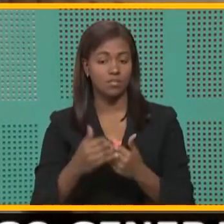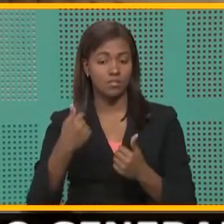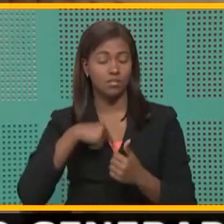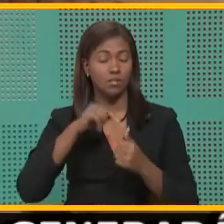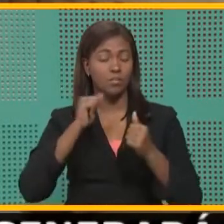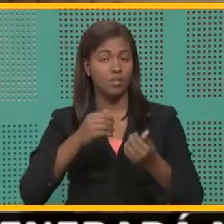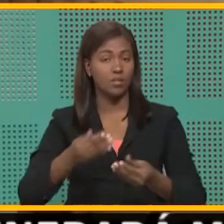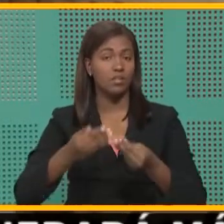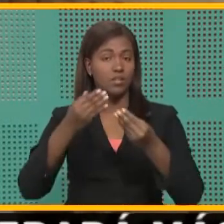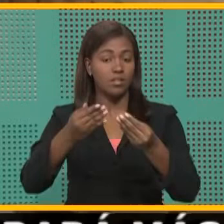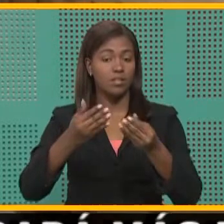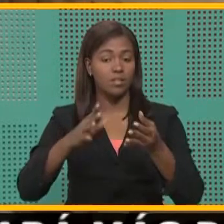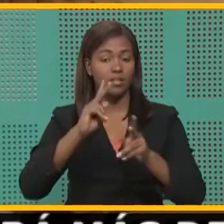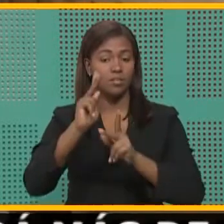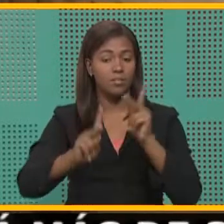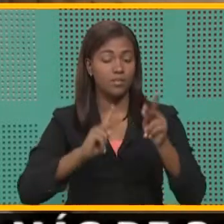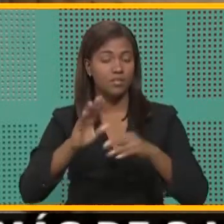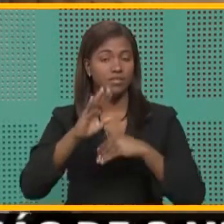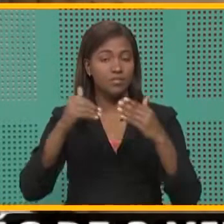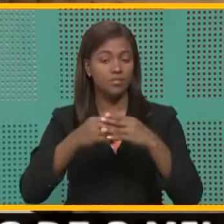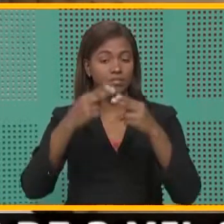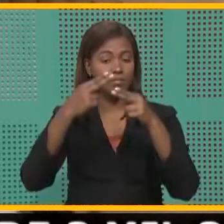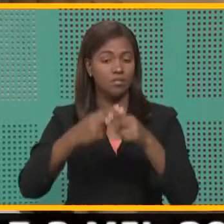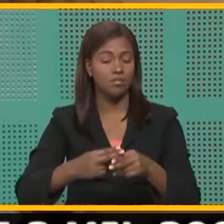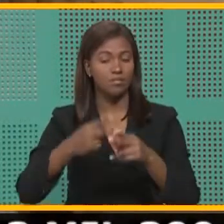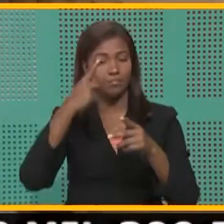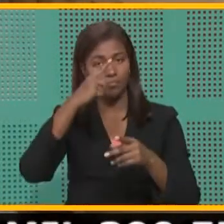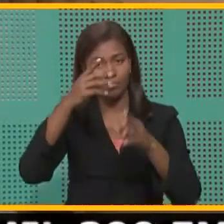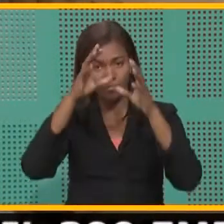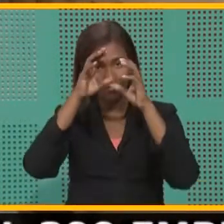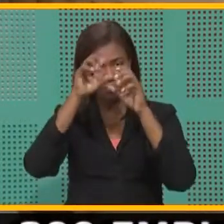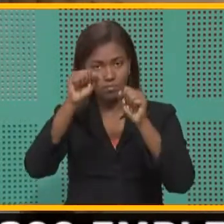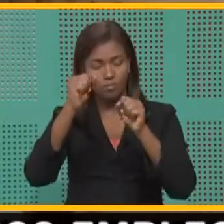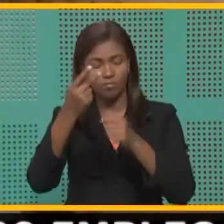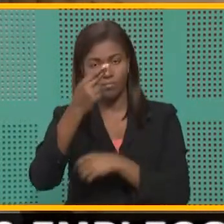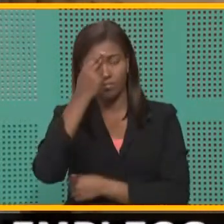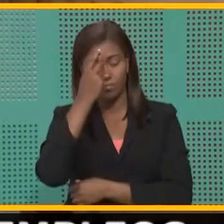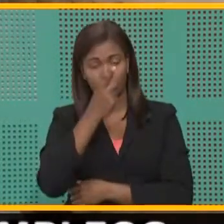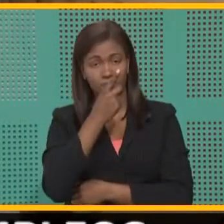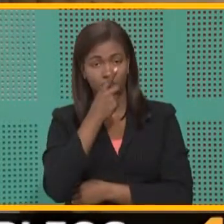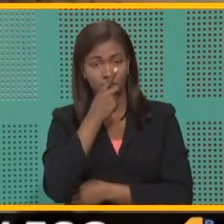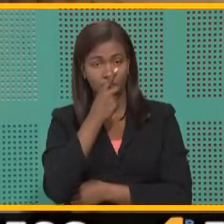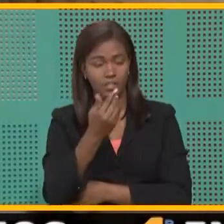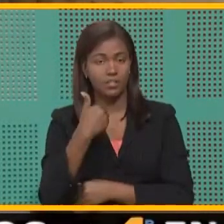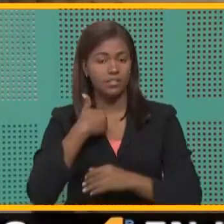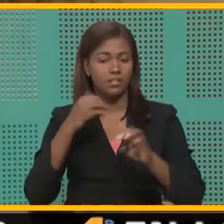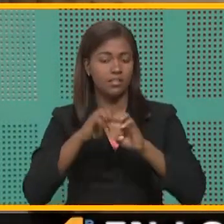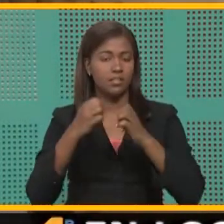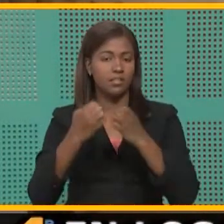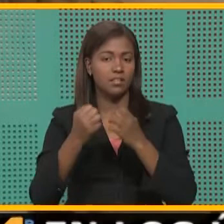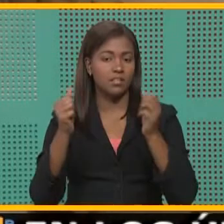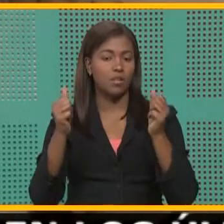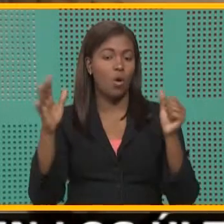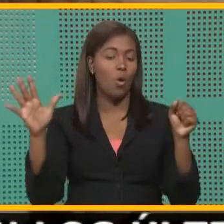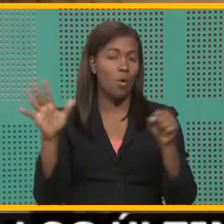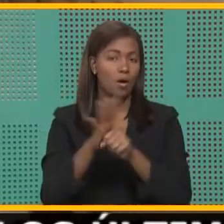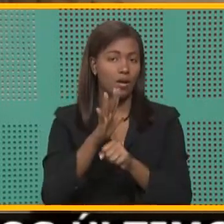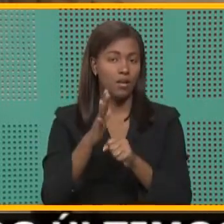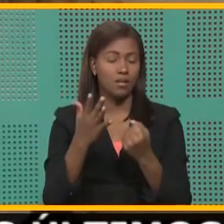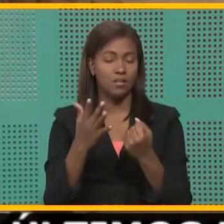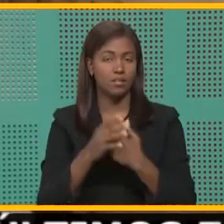desearles a los jugadores en nombre del presidente de la República, al equipo completo,